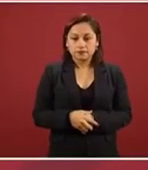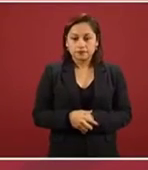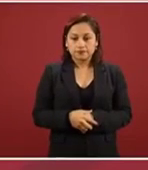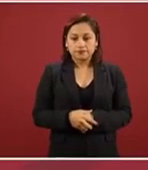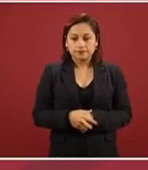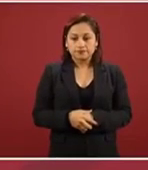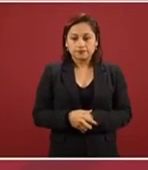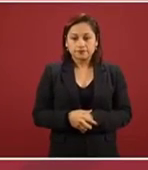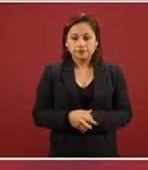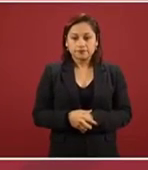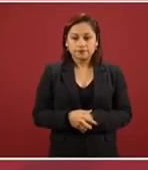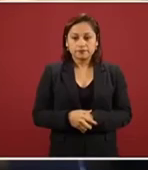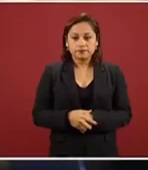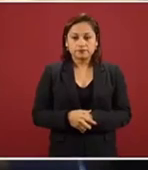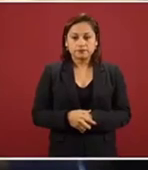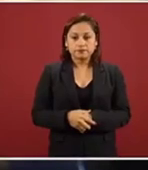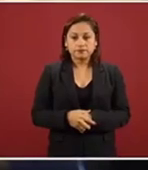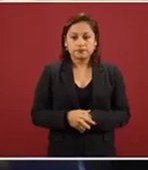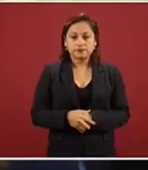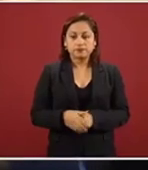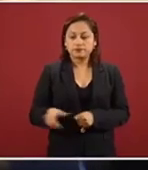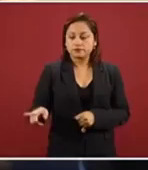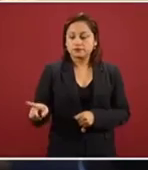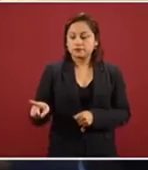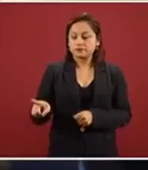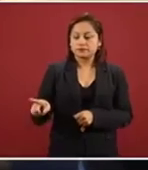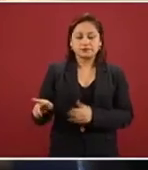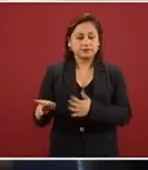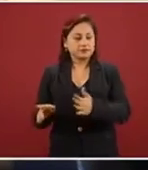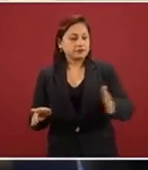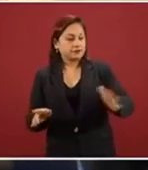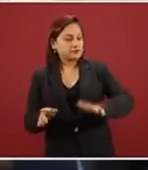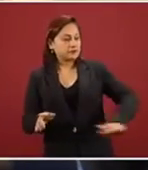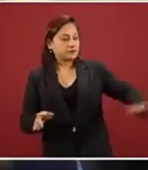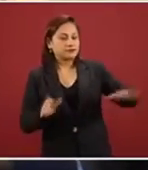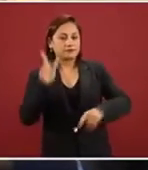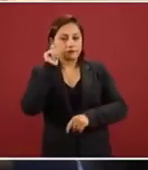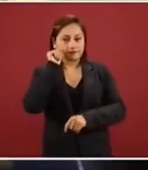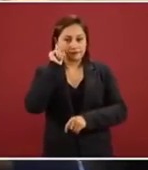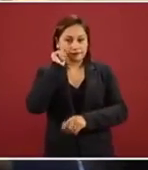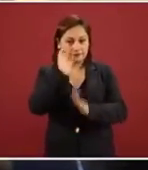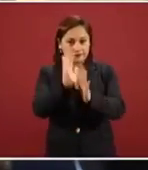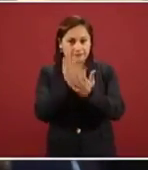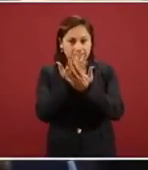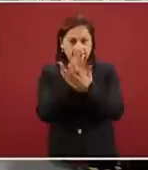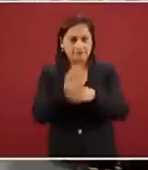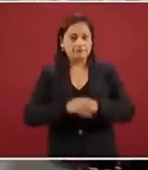Se van a quedar la izquierda para mañana. Mi segunda pregunta.